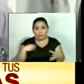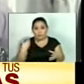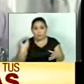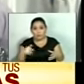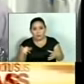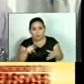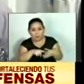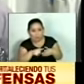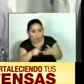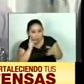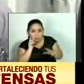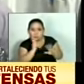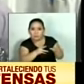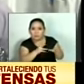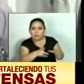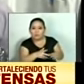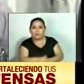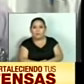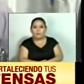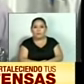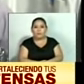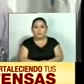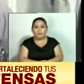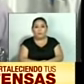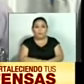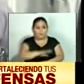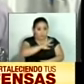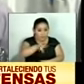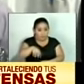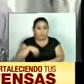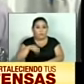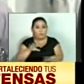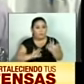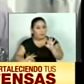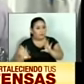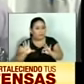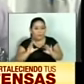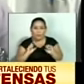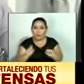condición de vulnerabilidad. Hay familias que